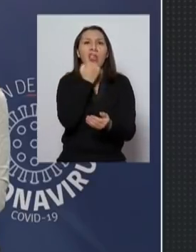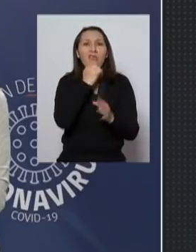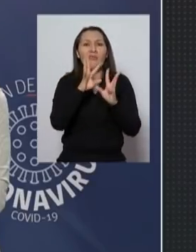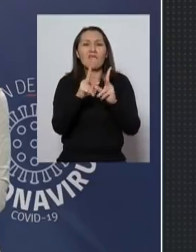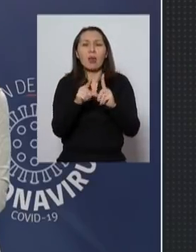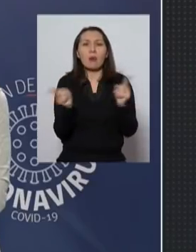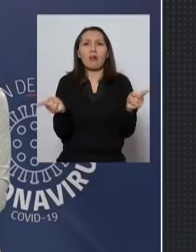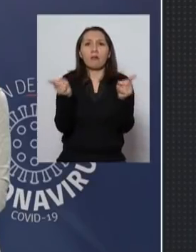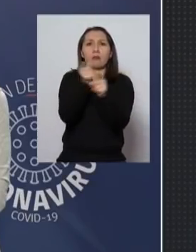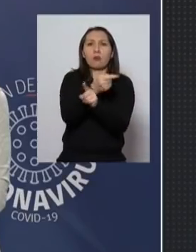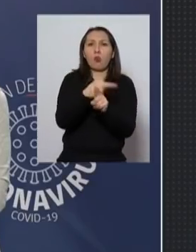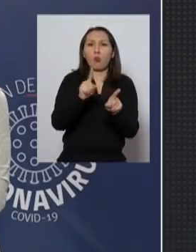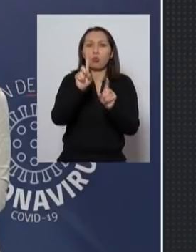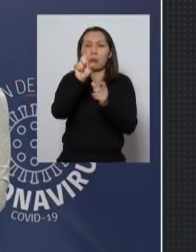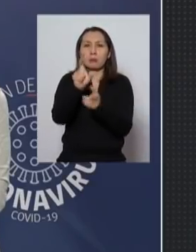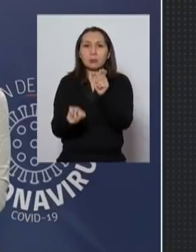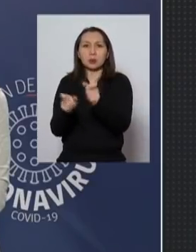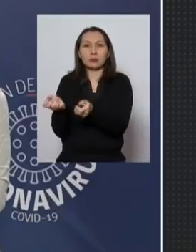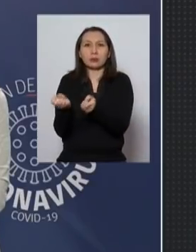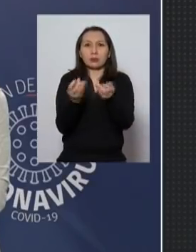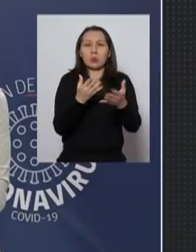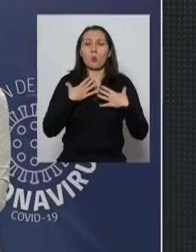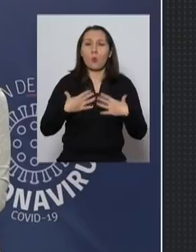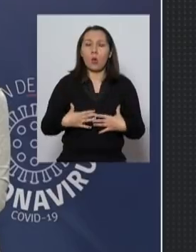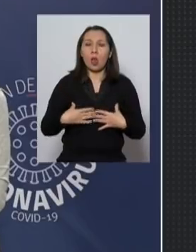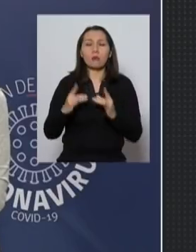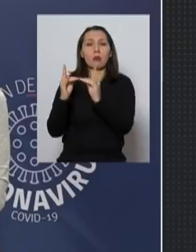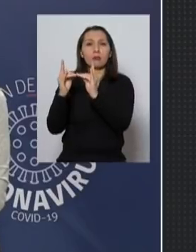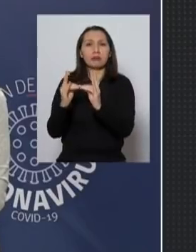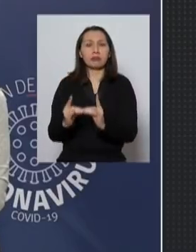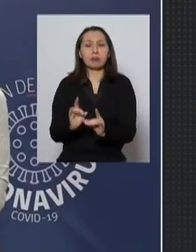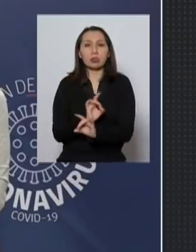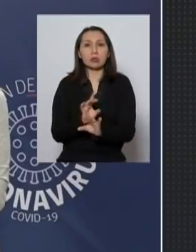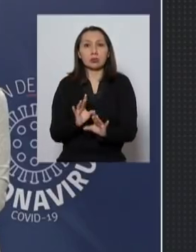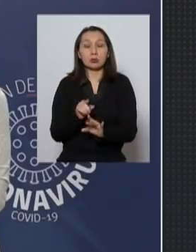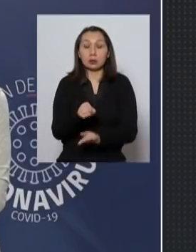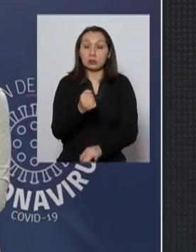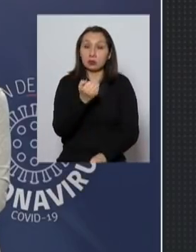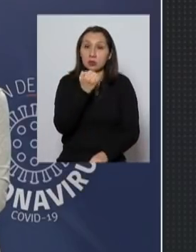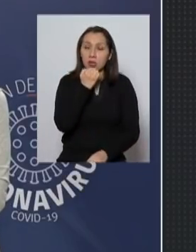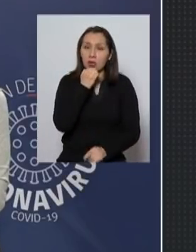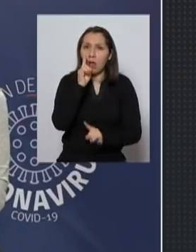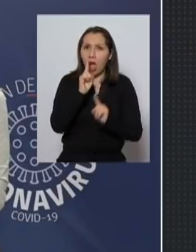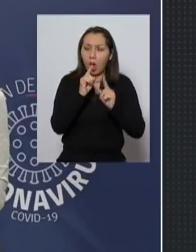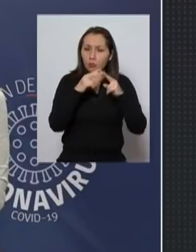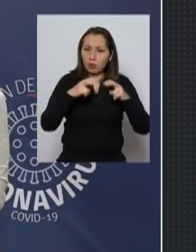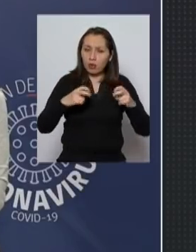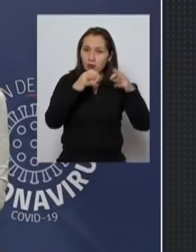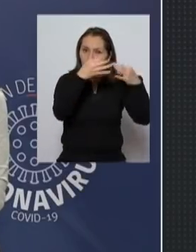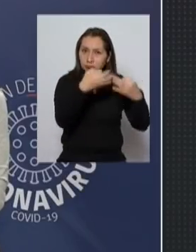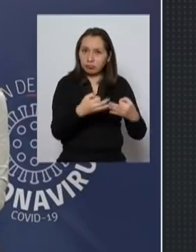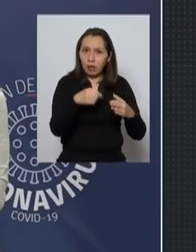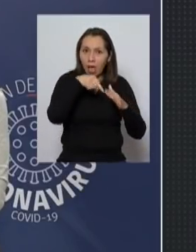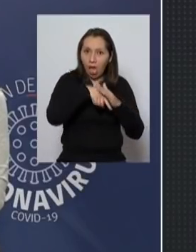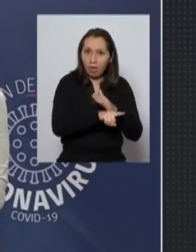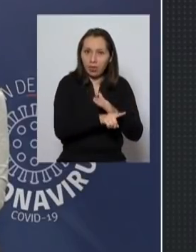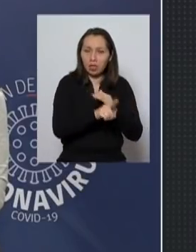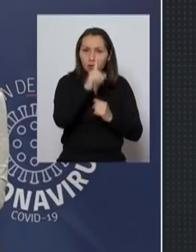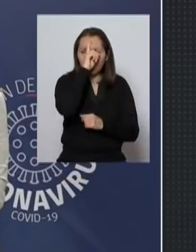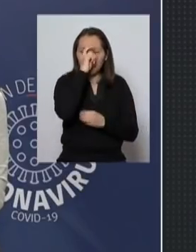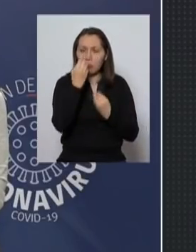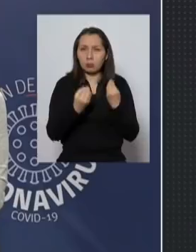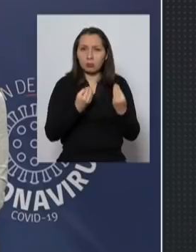incluso se habría ocurrido el funeral correspondiente. ¿Es un error? ¿Hay algún sumario interno dentro del hospital? ¿Por qué se